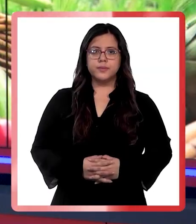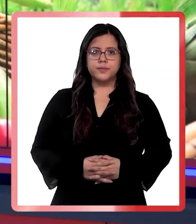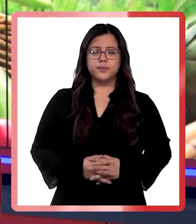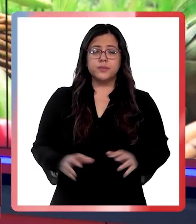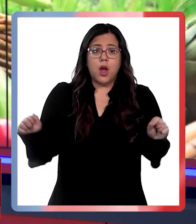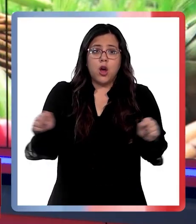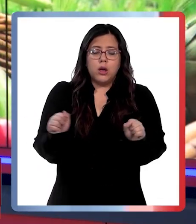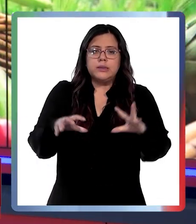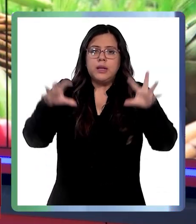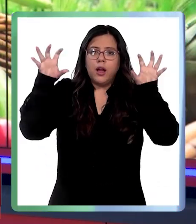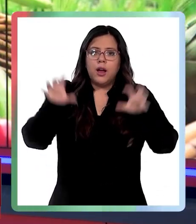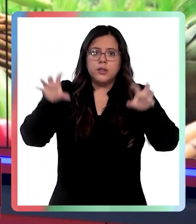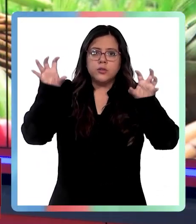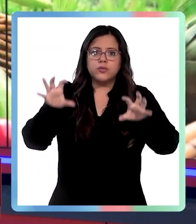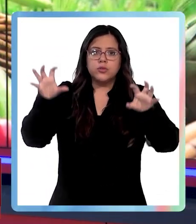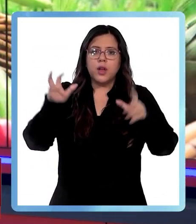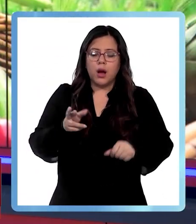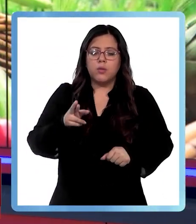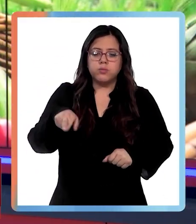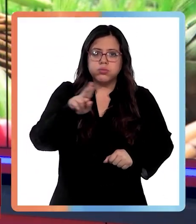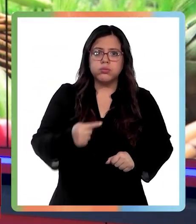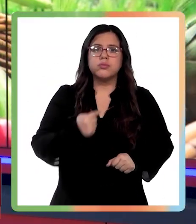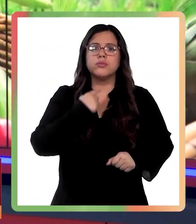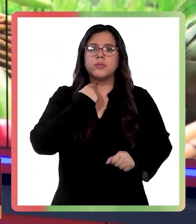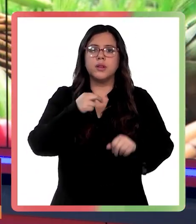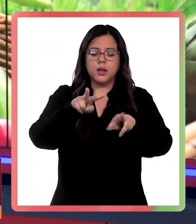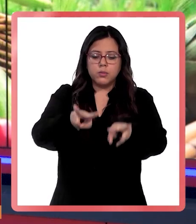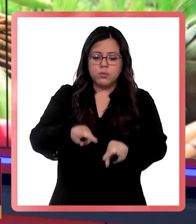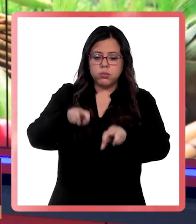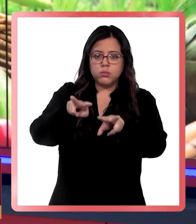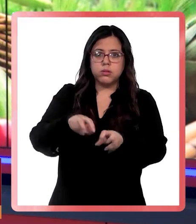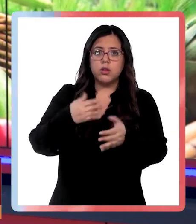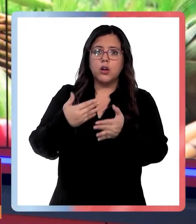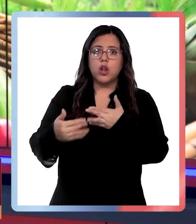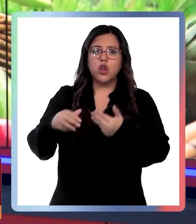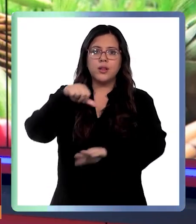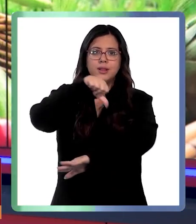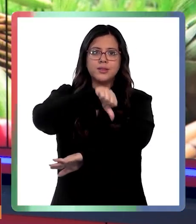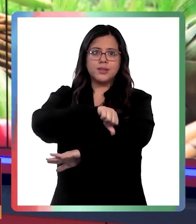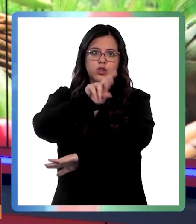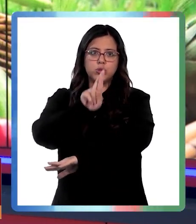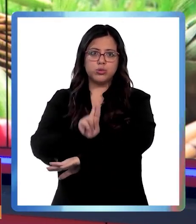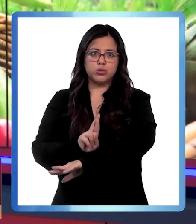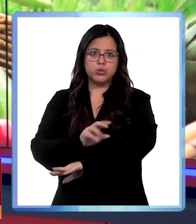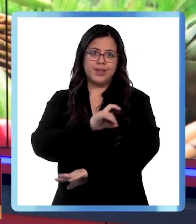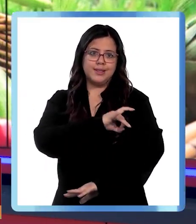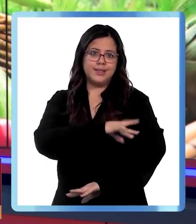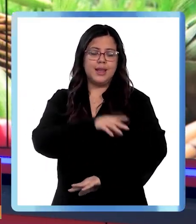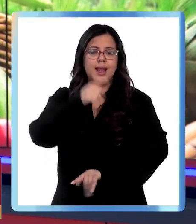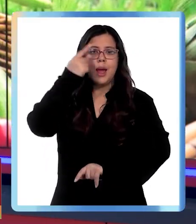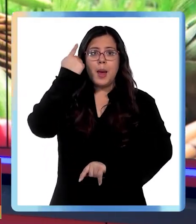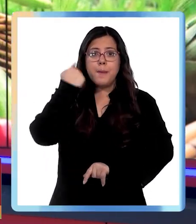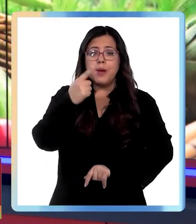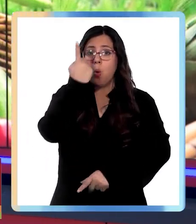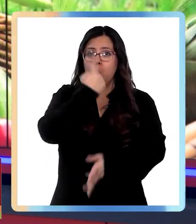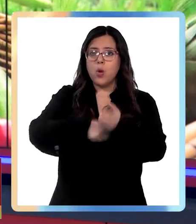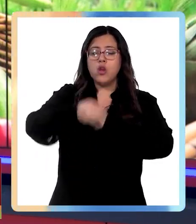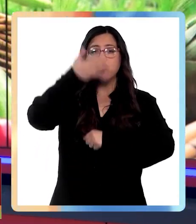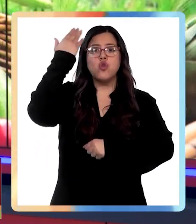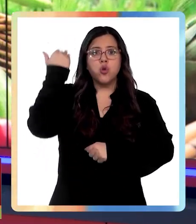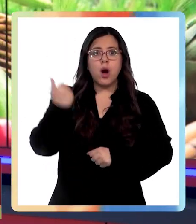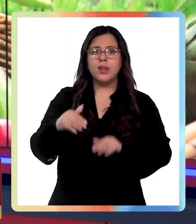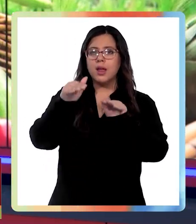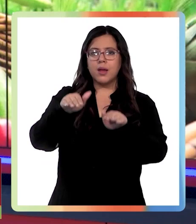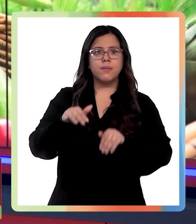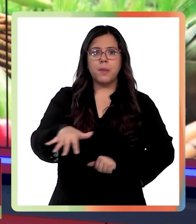Heladas extremas y lluvias constantes han afectado la plantación de los agricultores de la zona centro-sur del país. Sin embargo, hace un año atrás